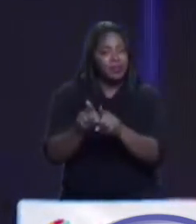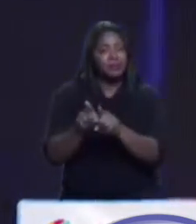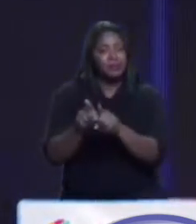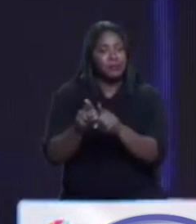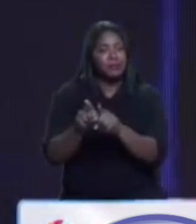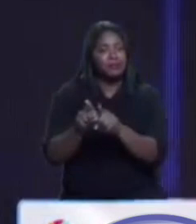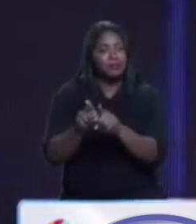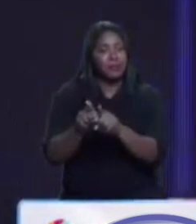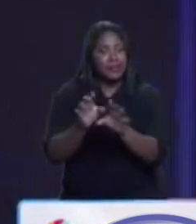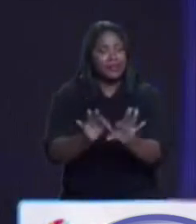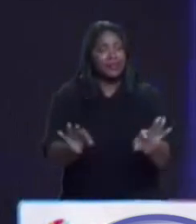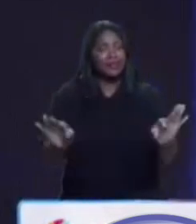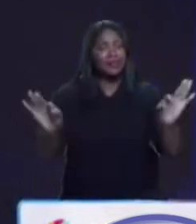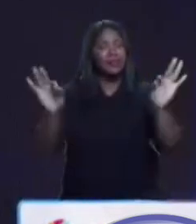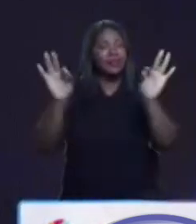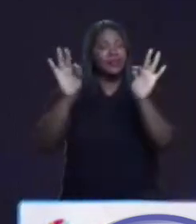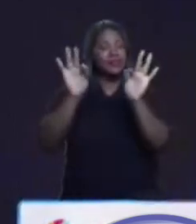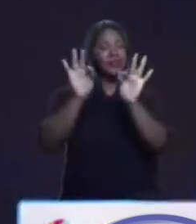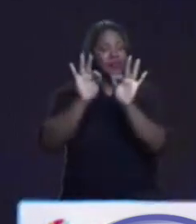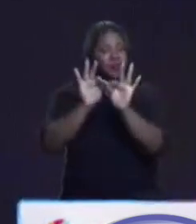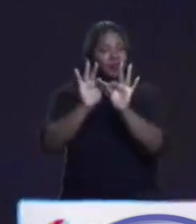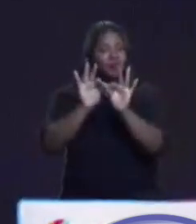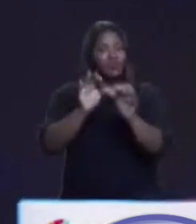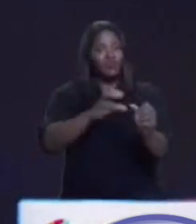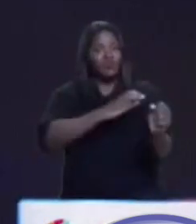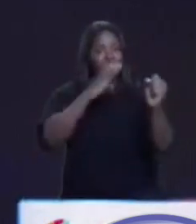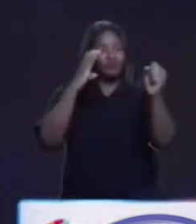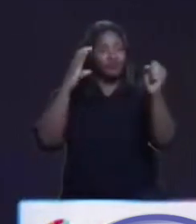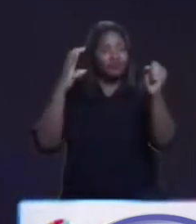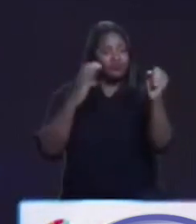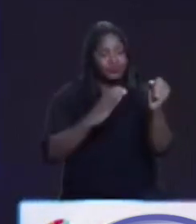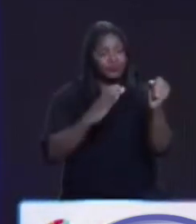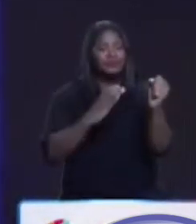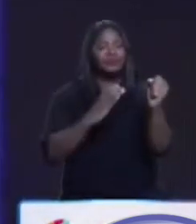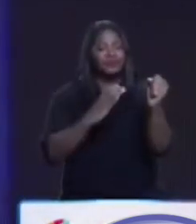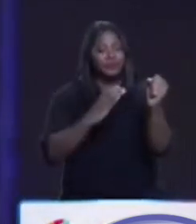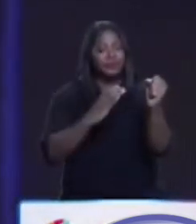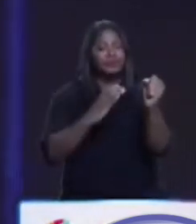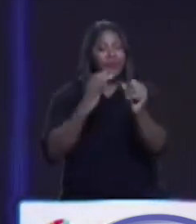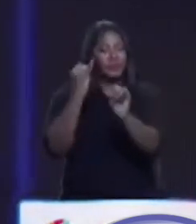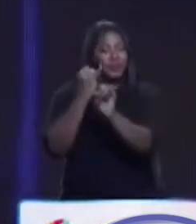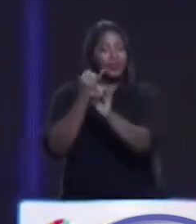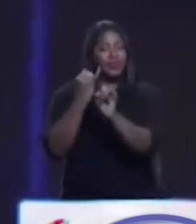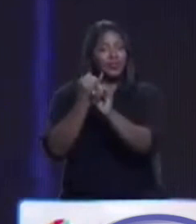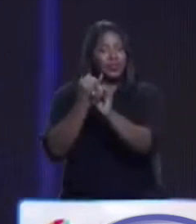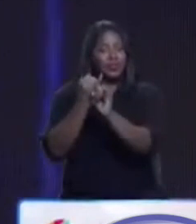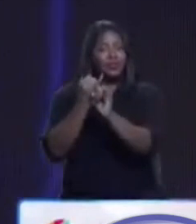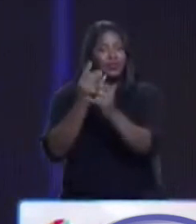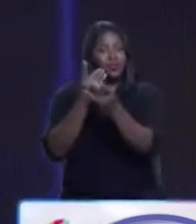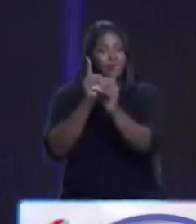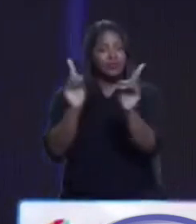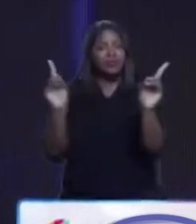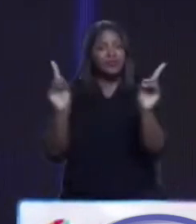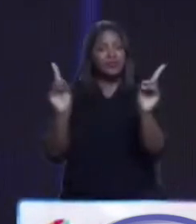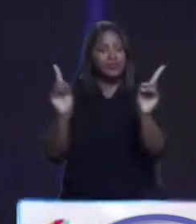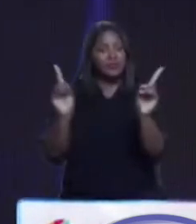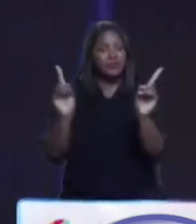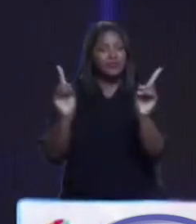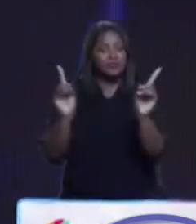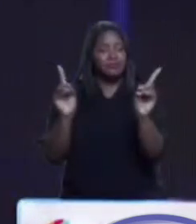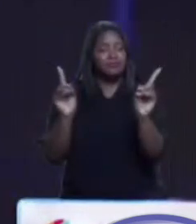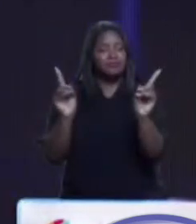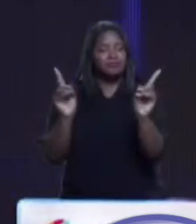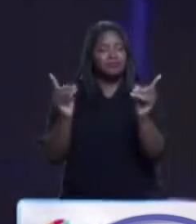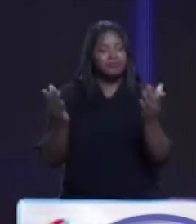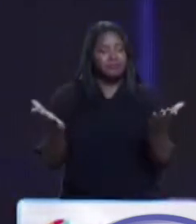además, y lo es muy importante, ha fortalecido la institucionalidad democrática. En ese